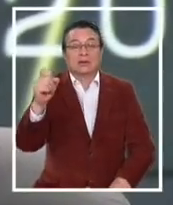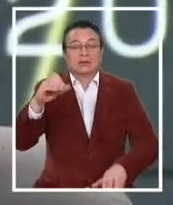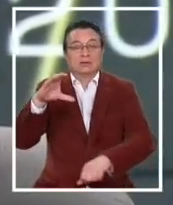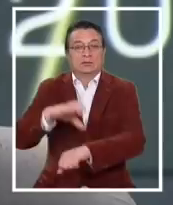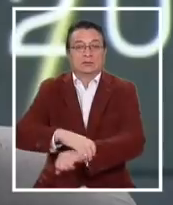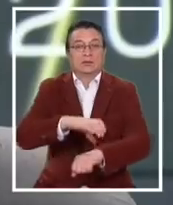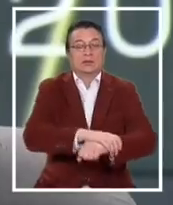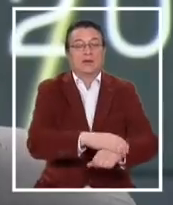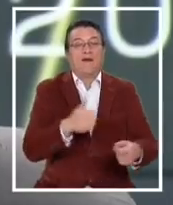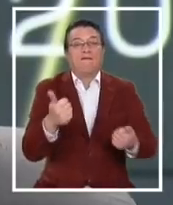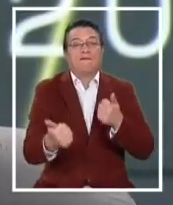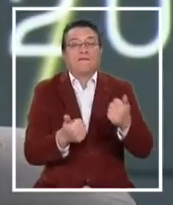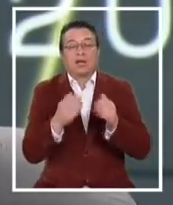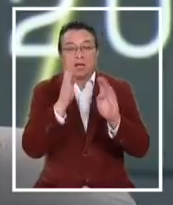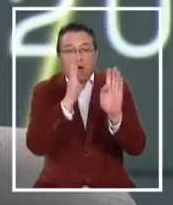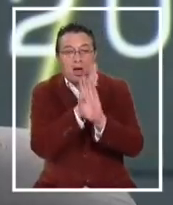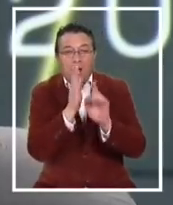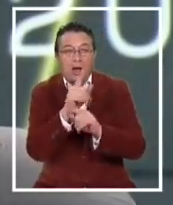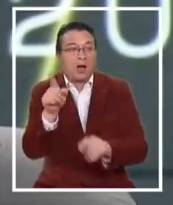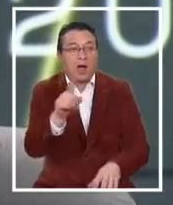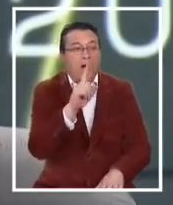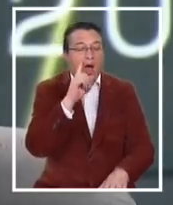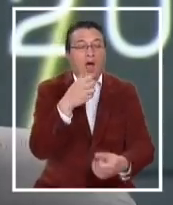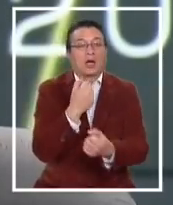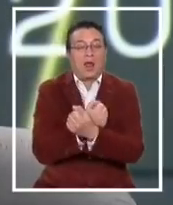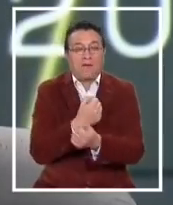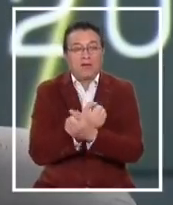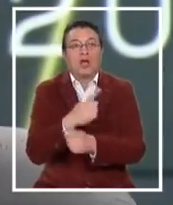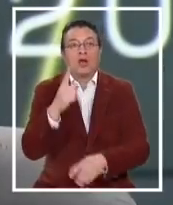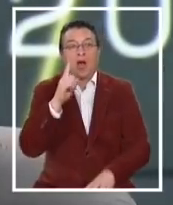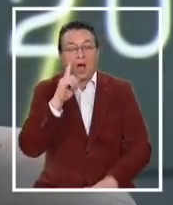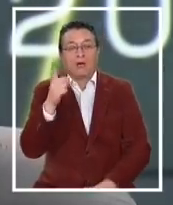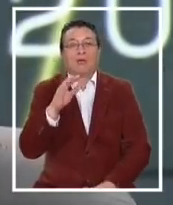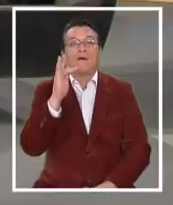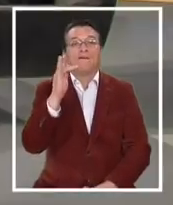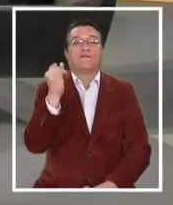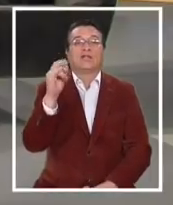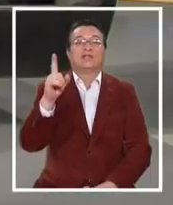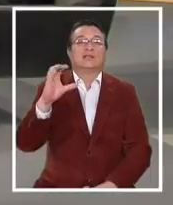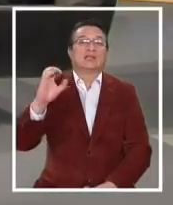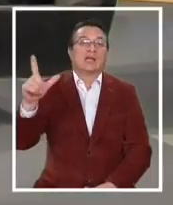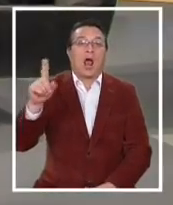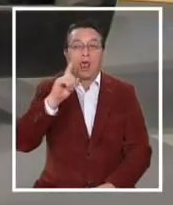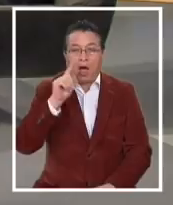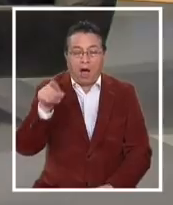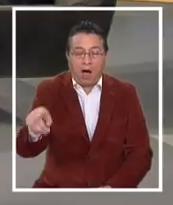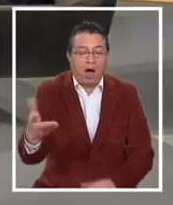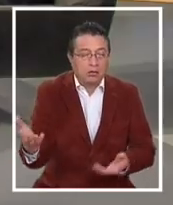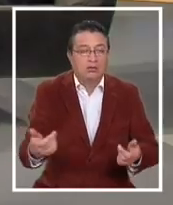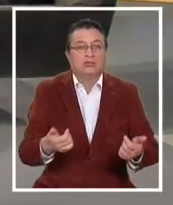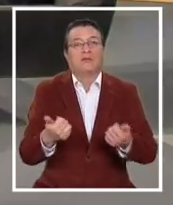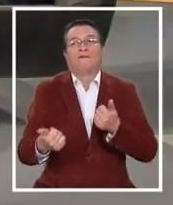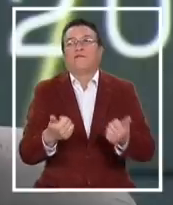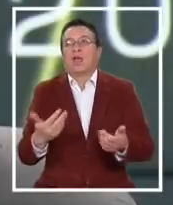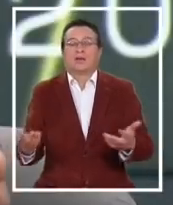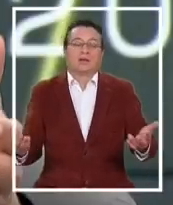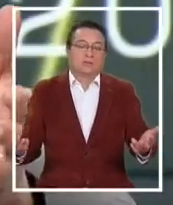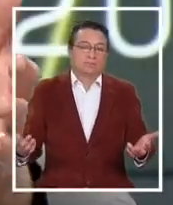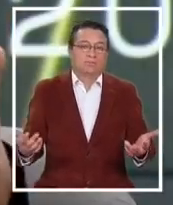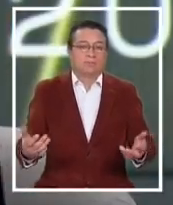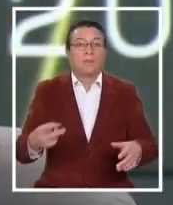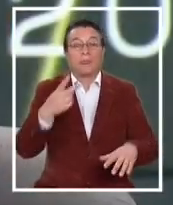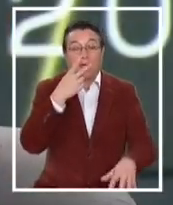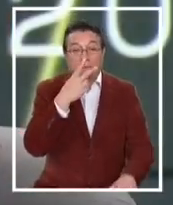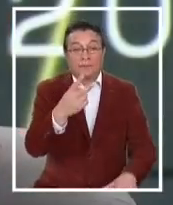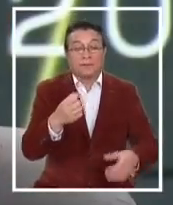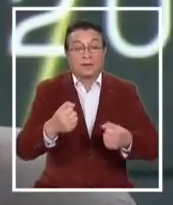detenidos por fiestas clandestinas. Fiestas clandestinas, había carabinero, había uno con un fiscal. O sea, vimos